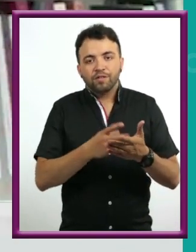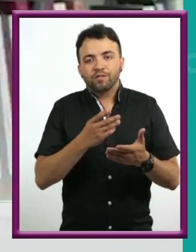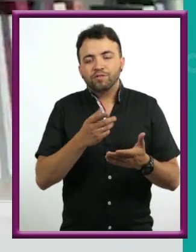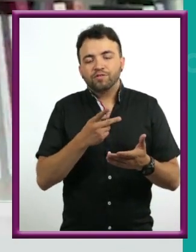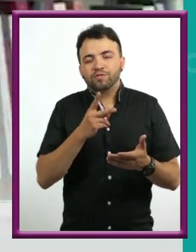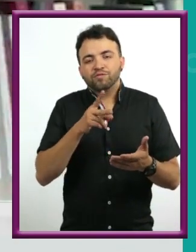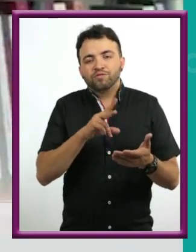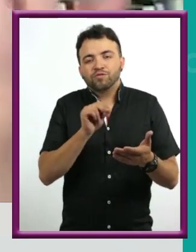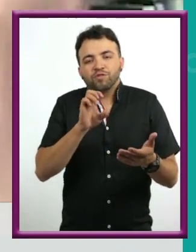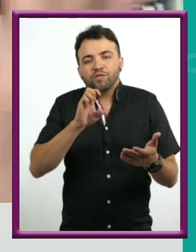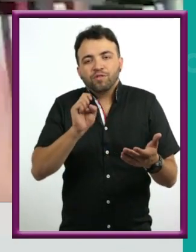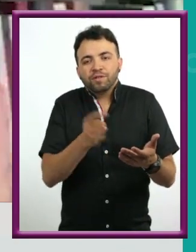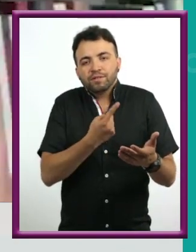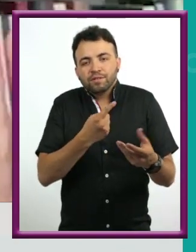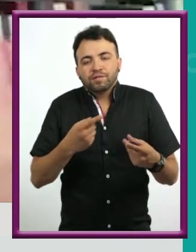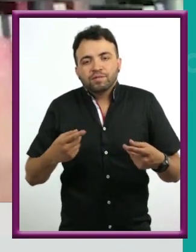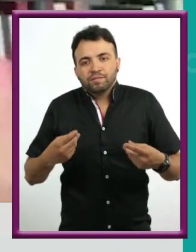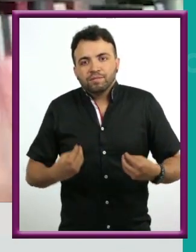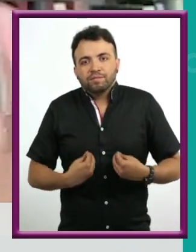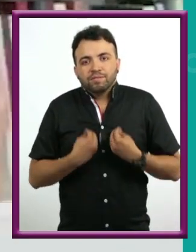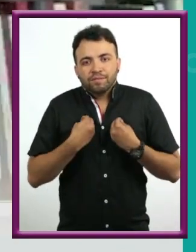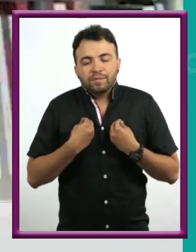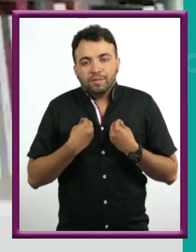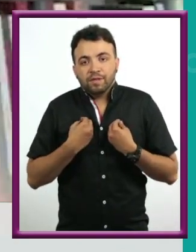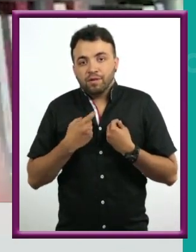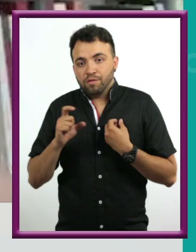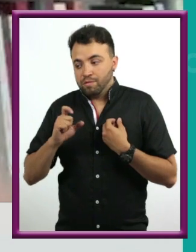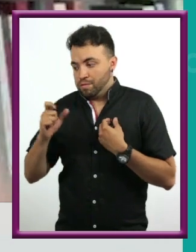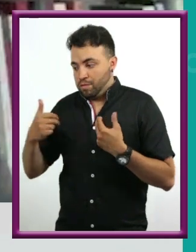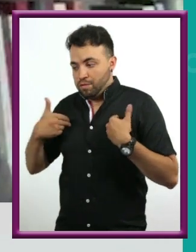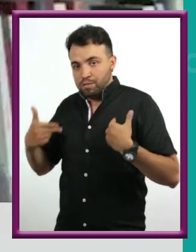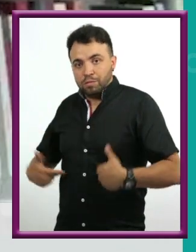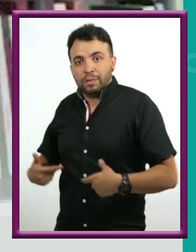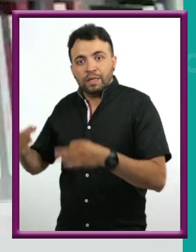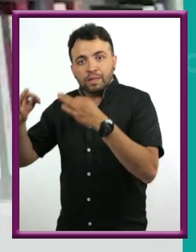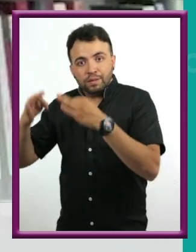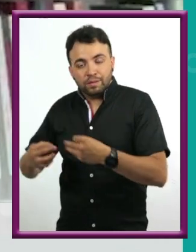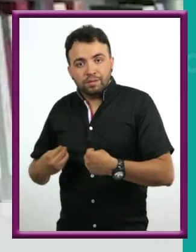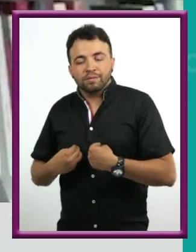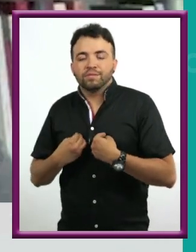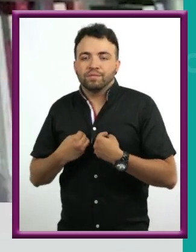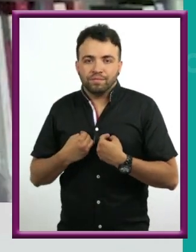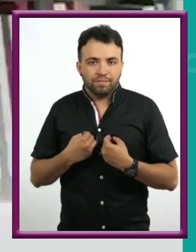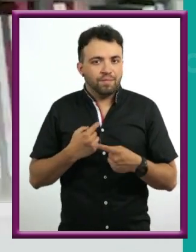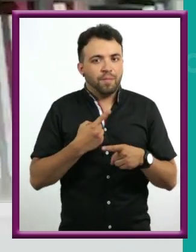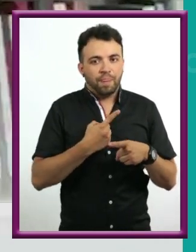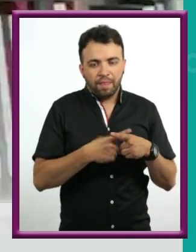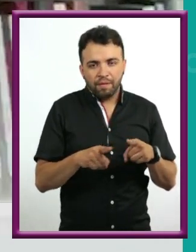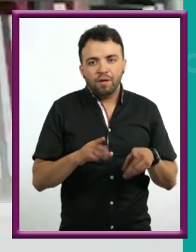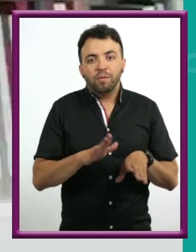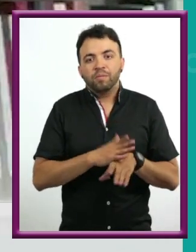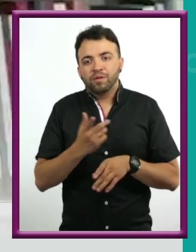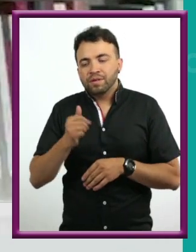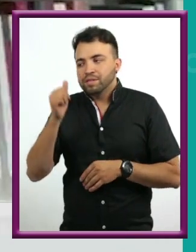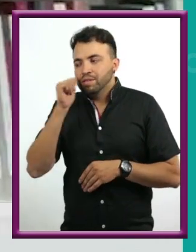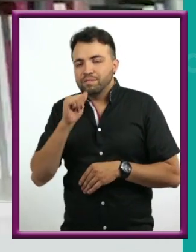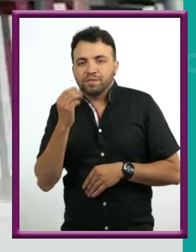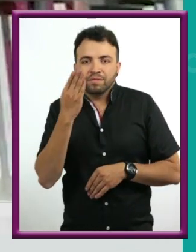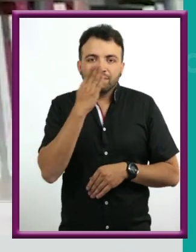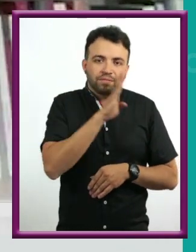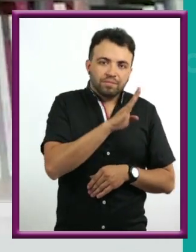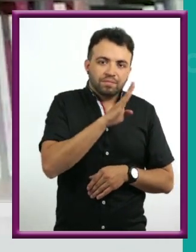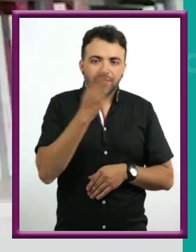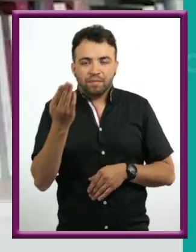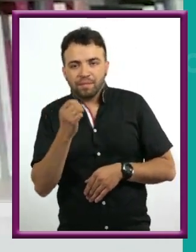En la vida somos las dos cosas, ¿no? El ser humano tiene una gran cantidad de matices.